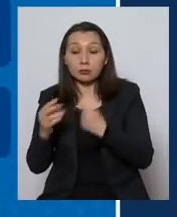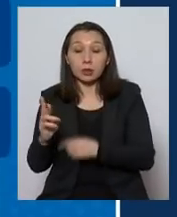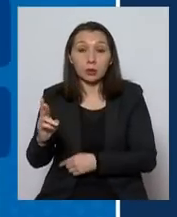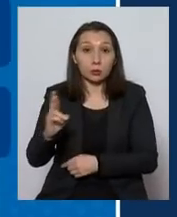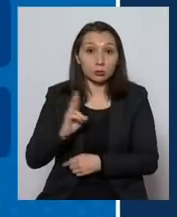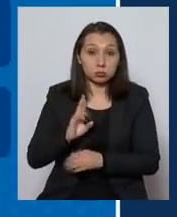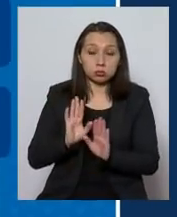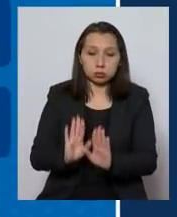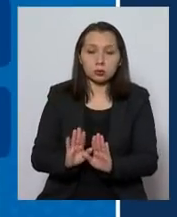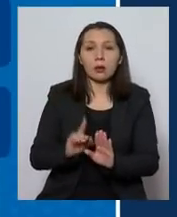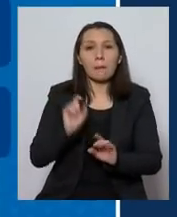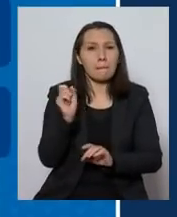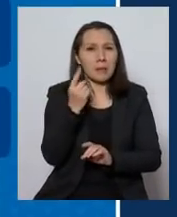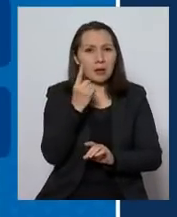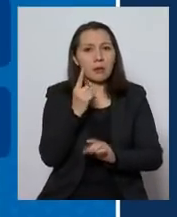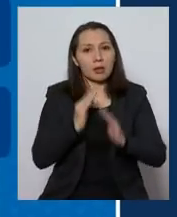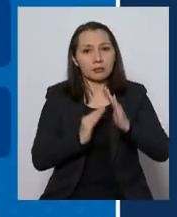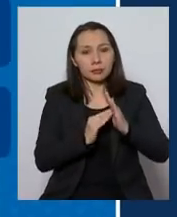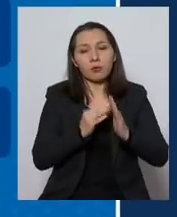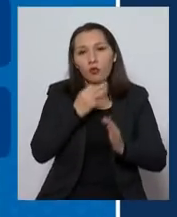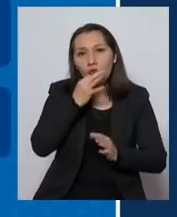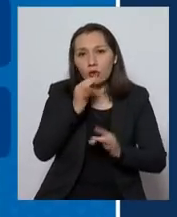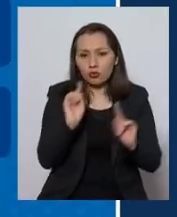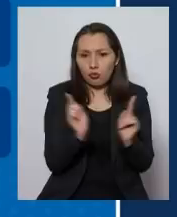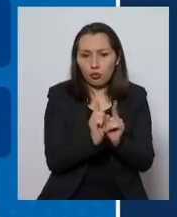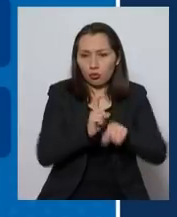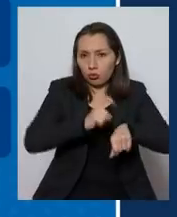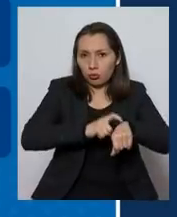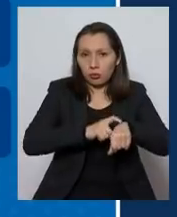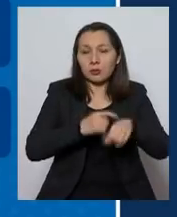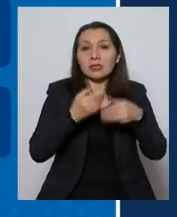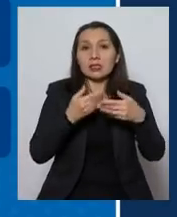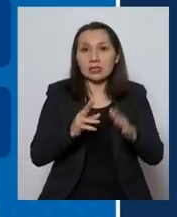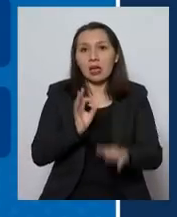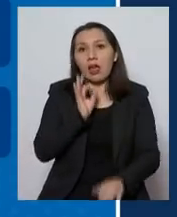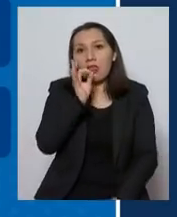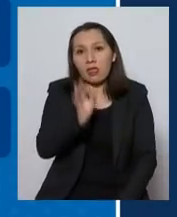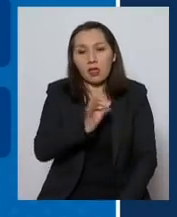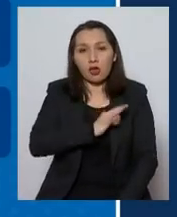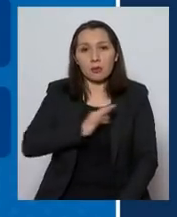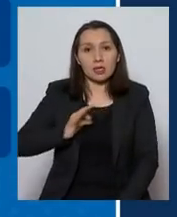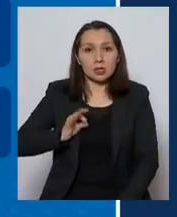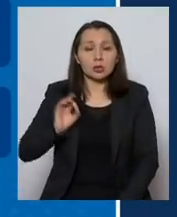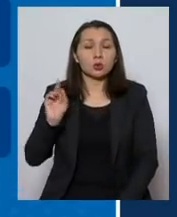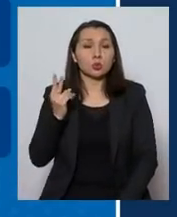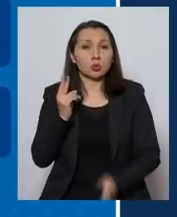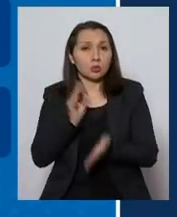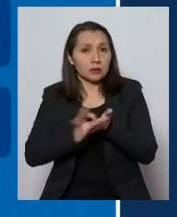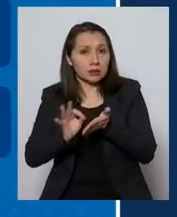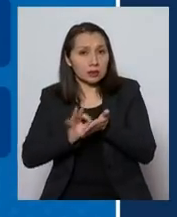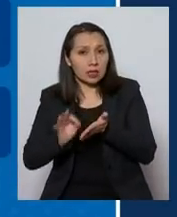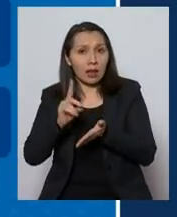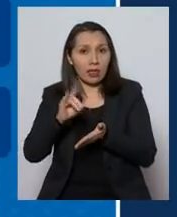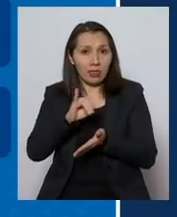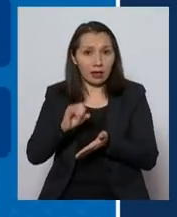preguntas, me quiero referir un pequeño momento a lo que ya insinuó el ministro y la subsecretaria Paula